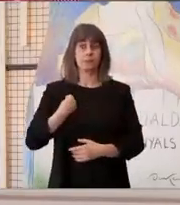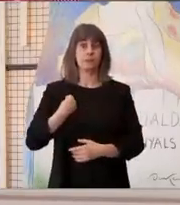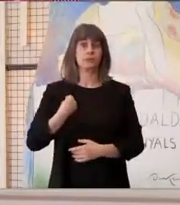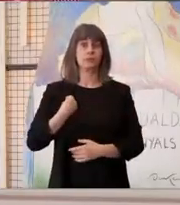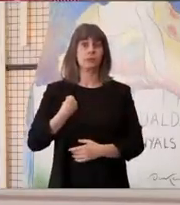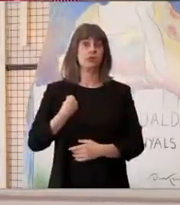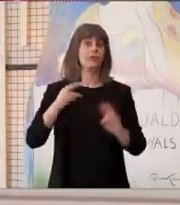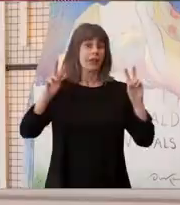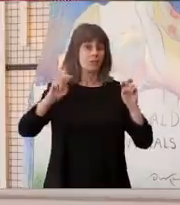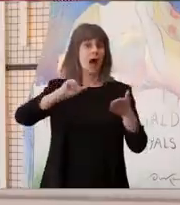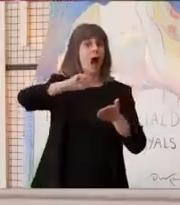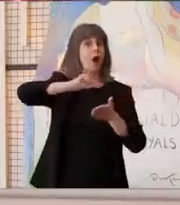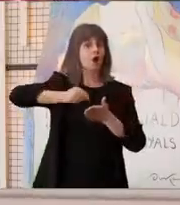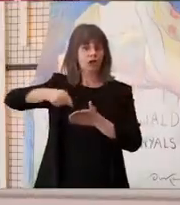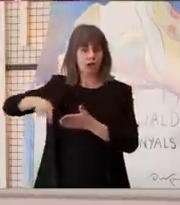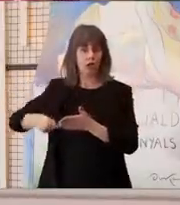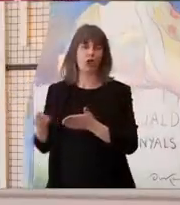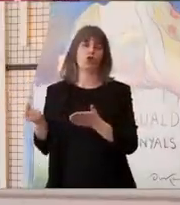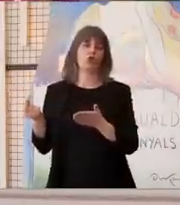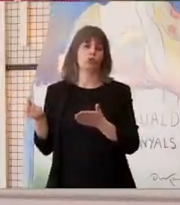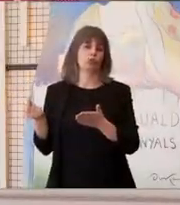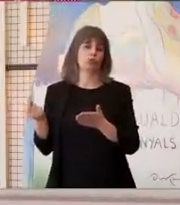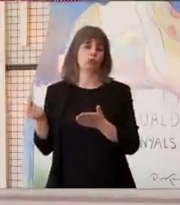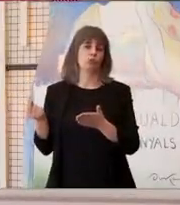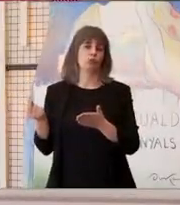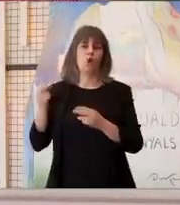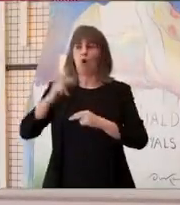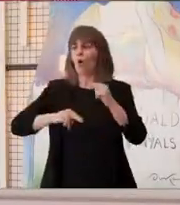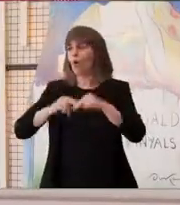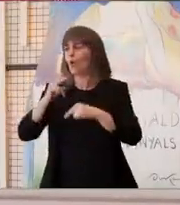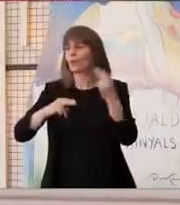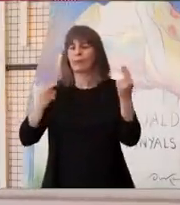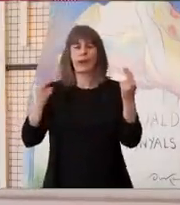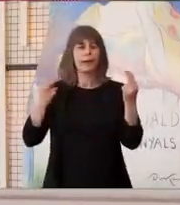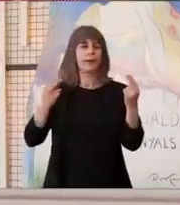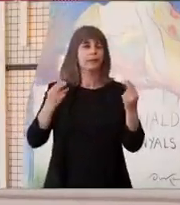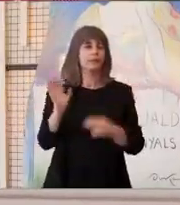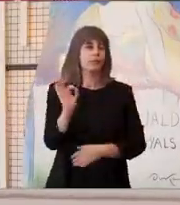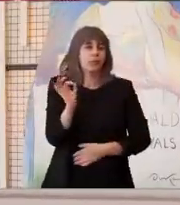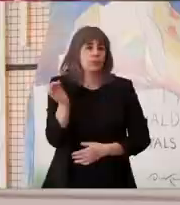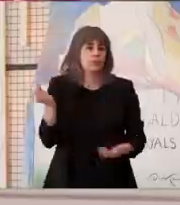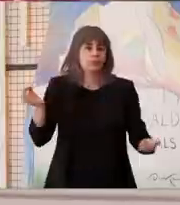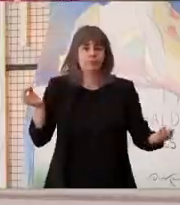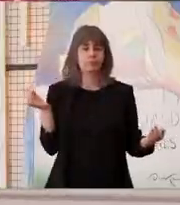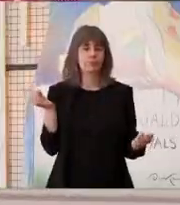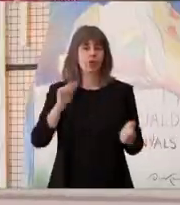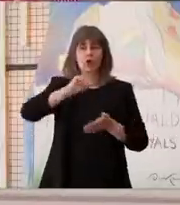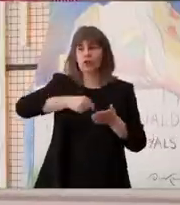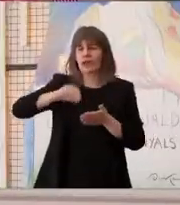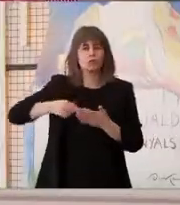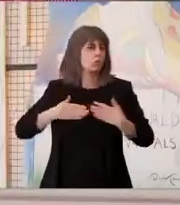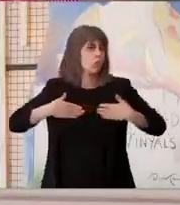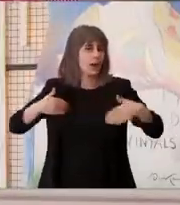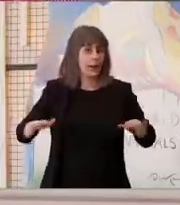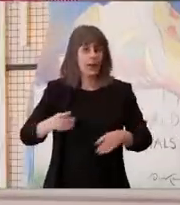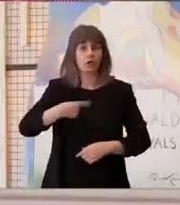son las contrataciones de todas las obras o cualquier tipo de contrato no